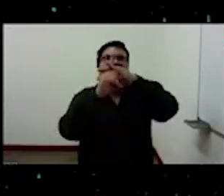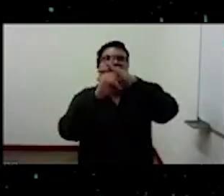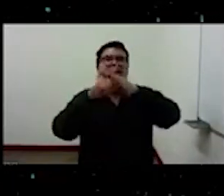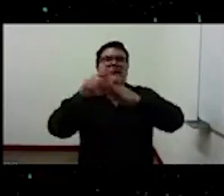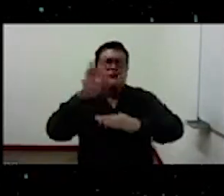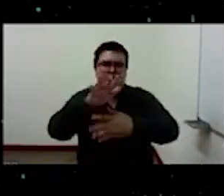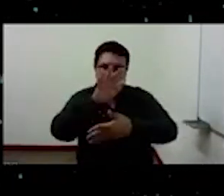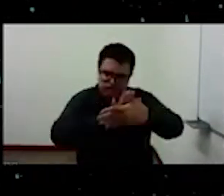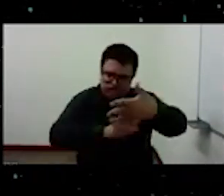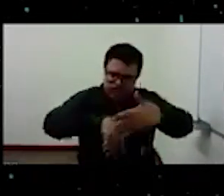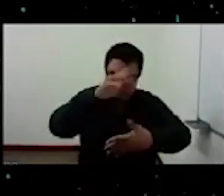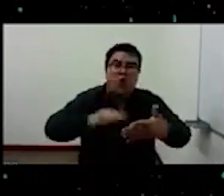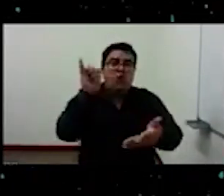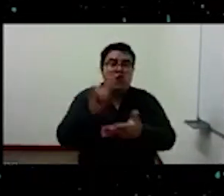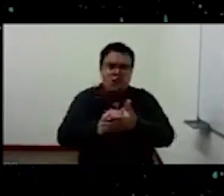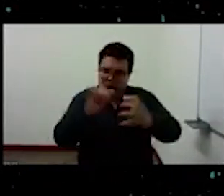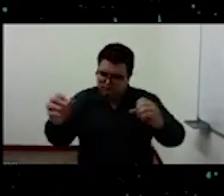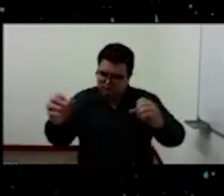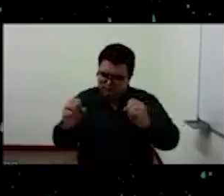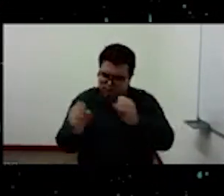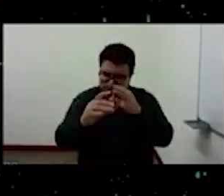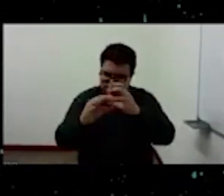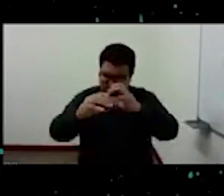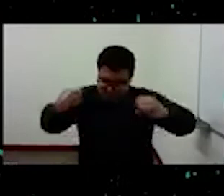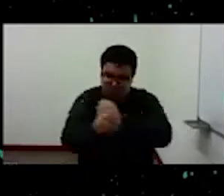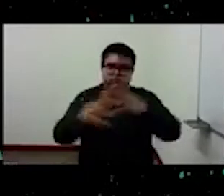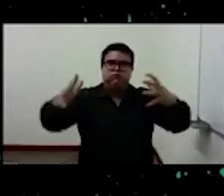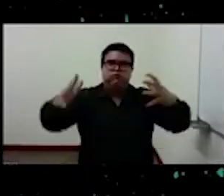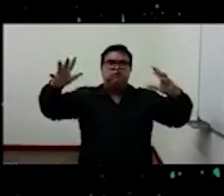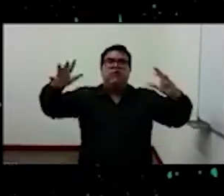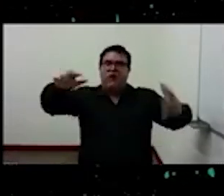segundo estallido cósmico. Es en ese